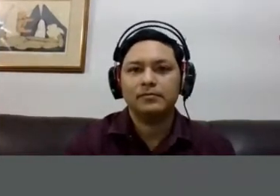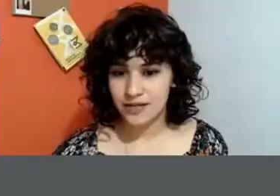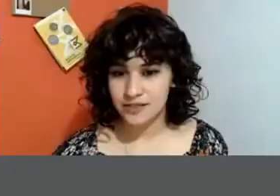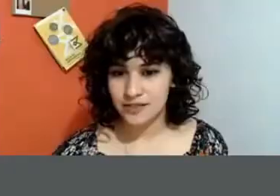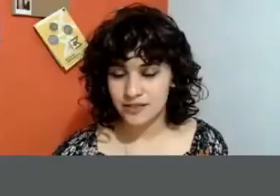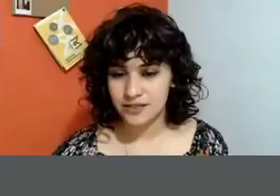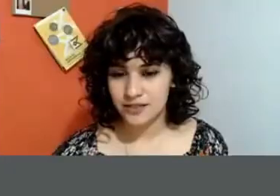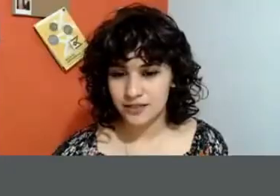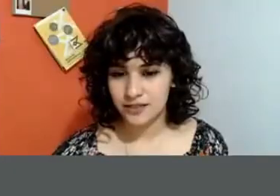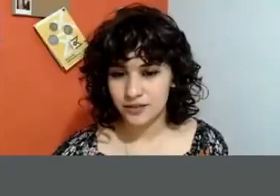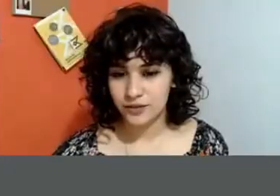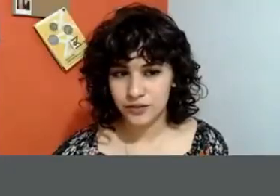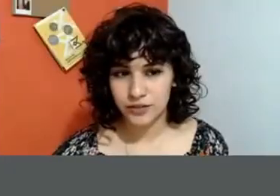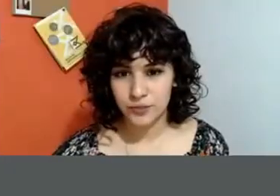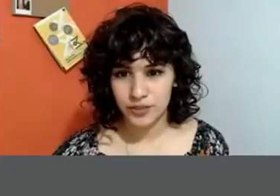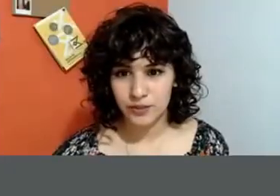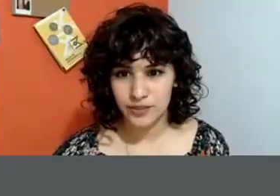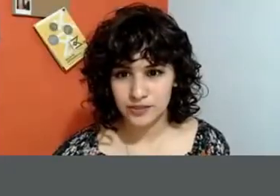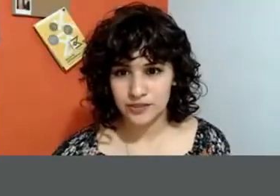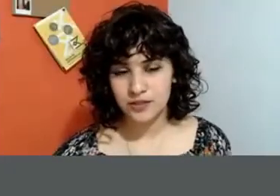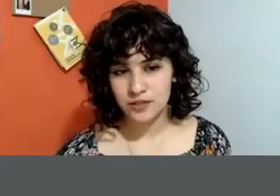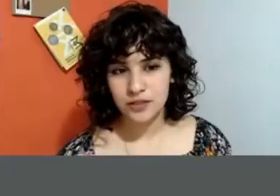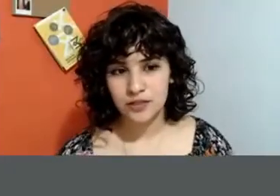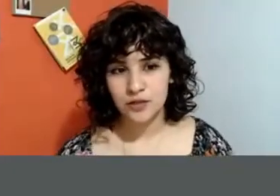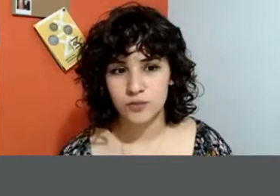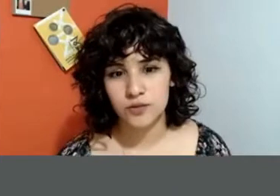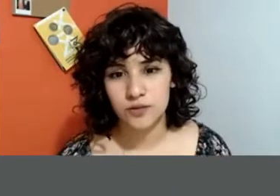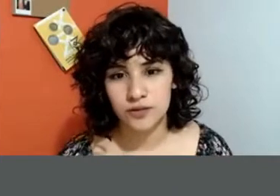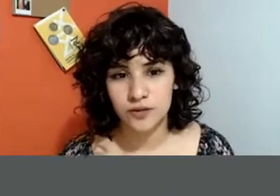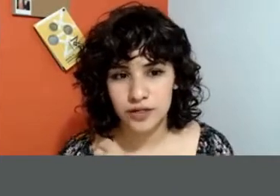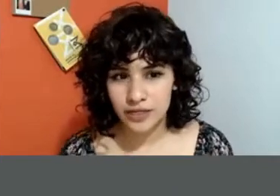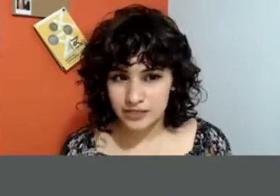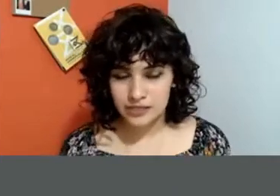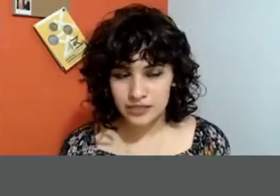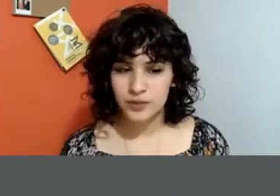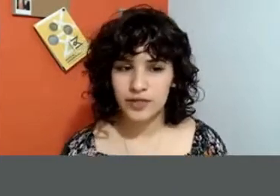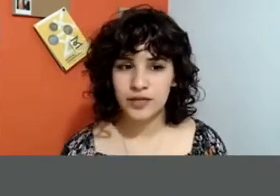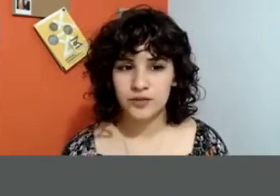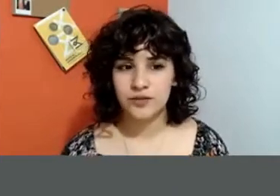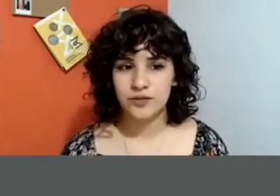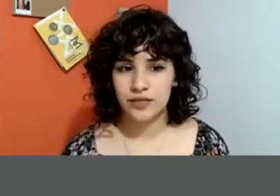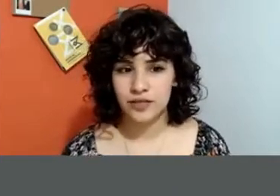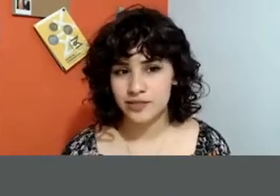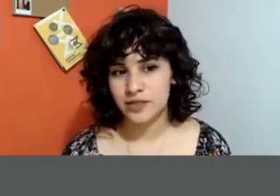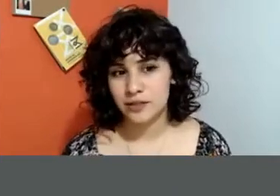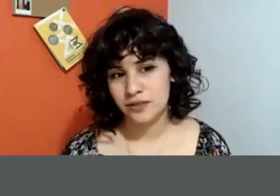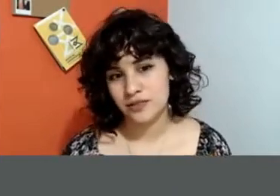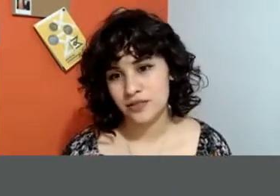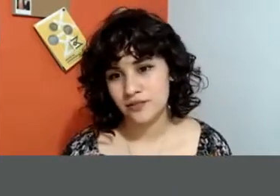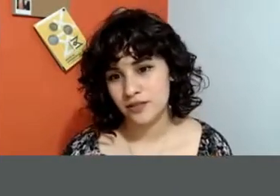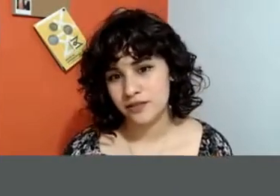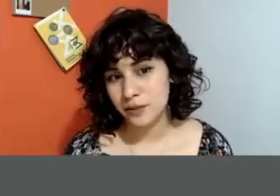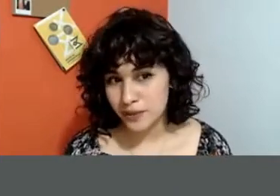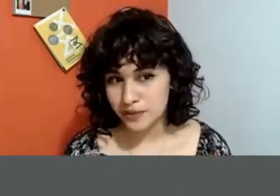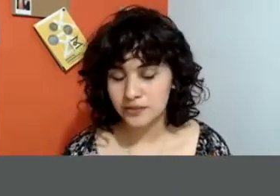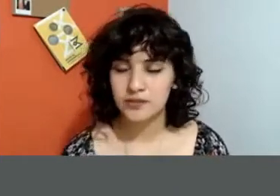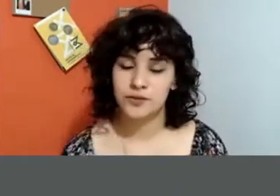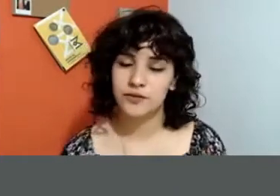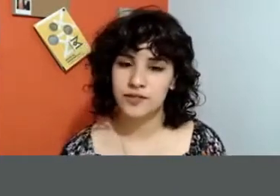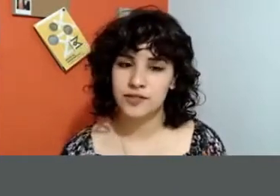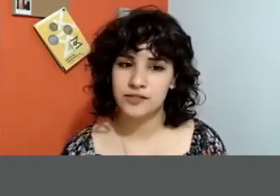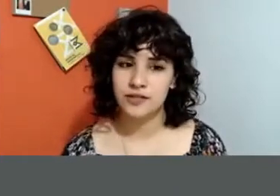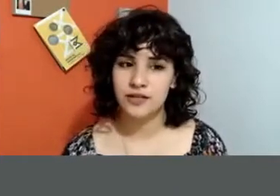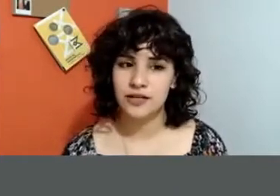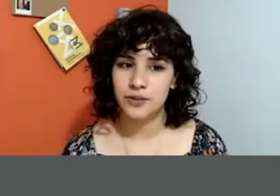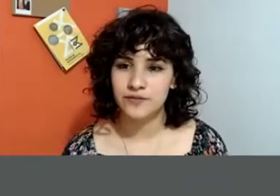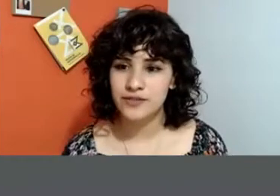Sí, gracias Jorge por el pase. Como Jorge ya les ha explicado, la guía básicamente se divide en 3 partes, ¿no?, que